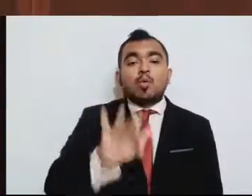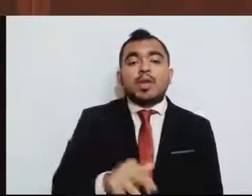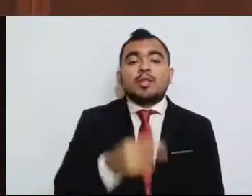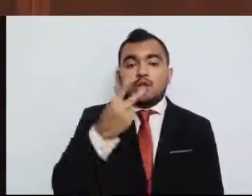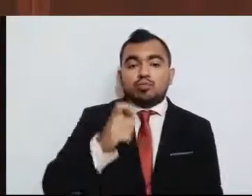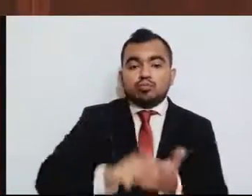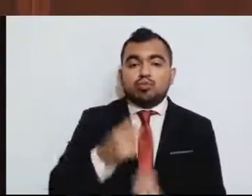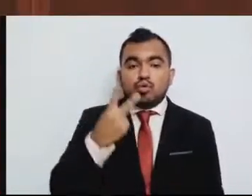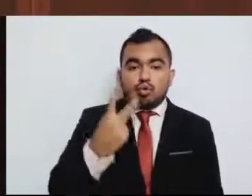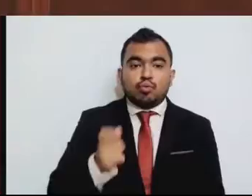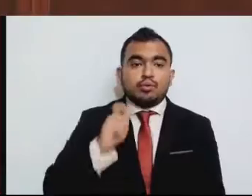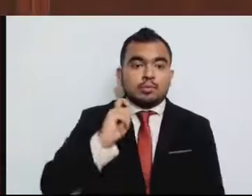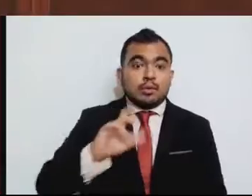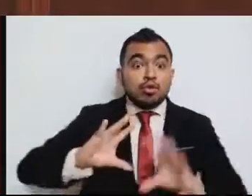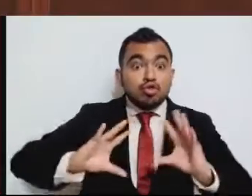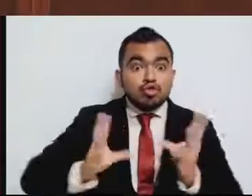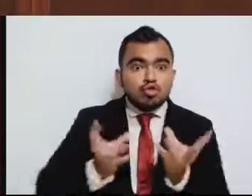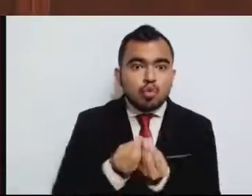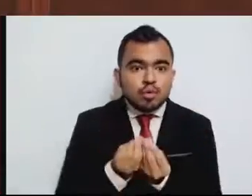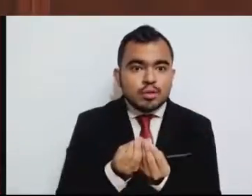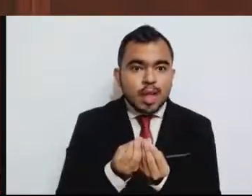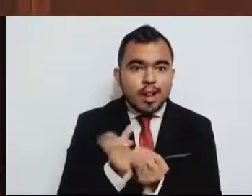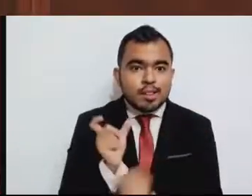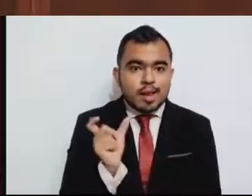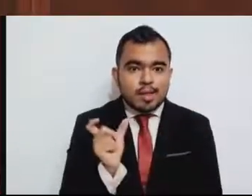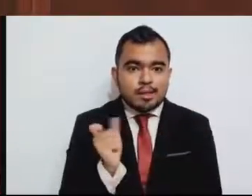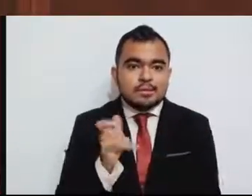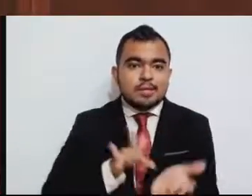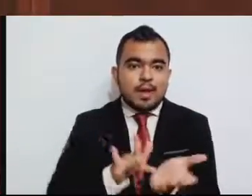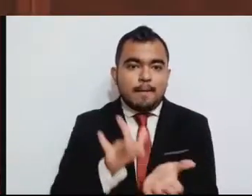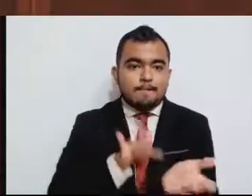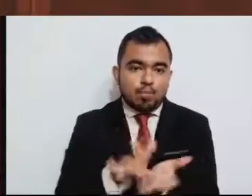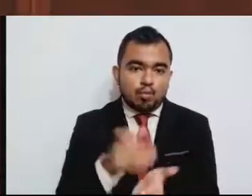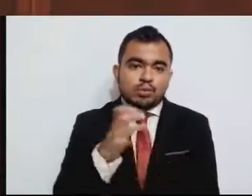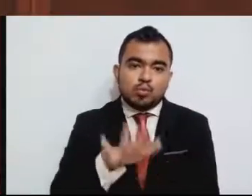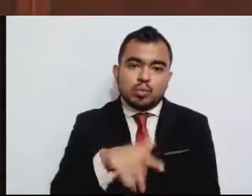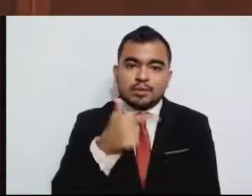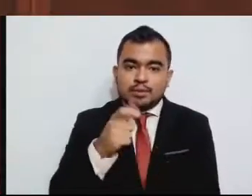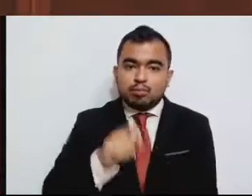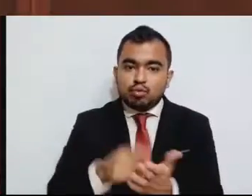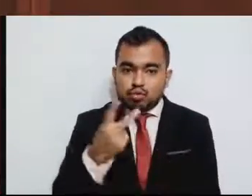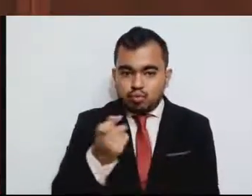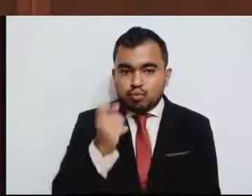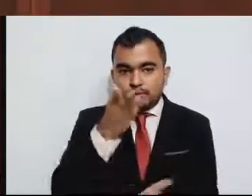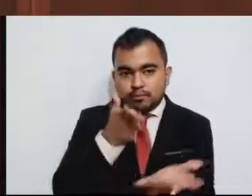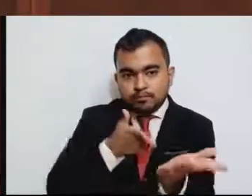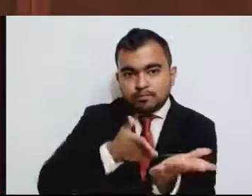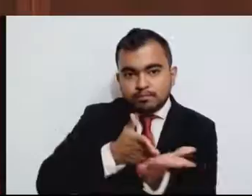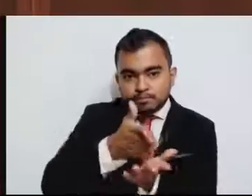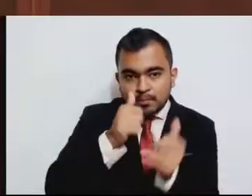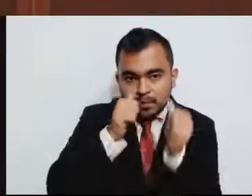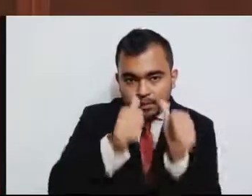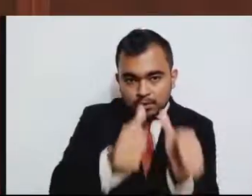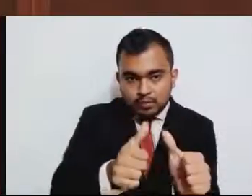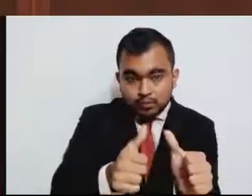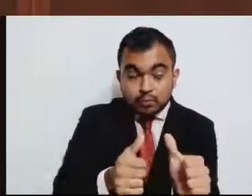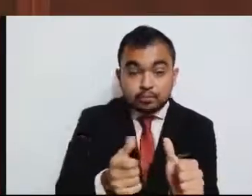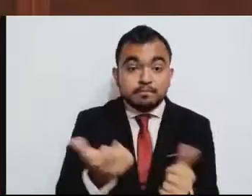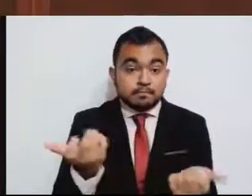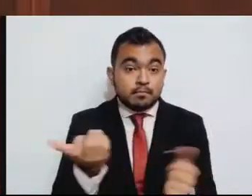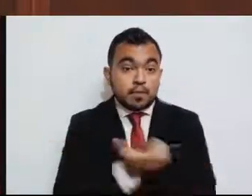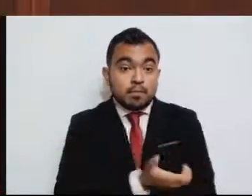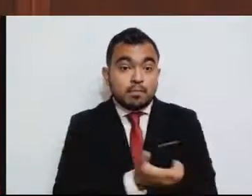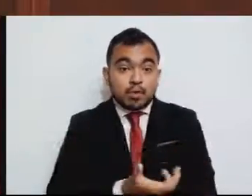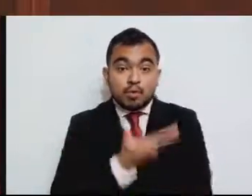tarjetas y apoyos entregados respectivamente en esta vertiente efectivamente compañeros y compañeras